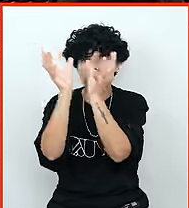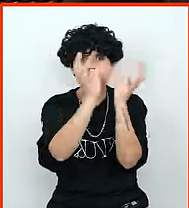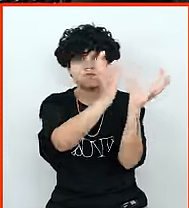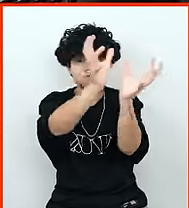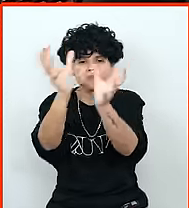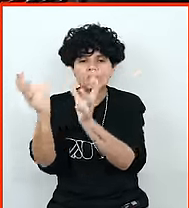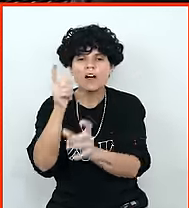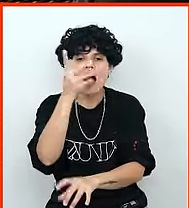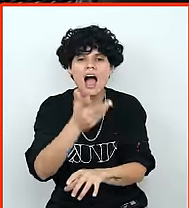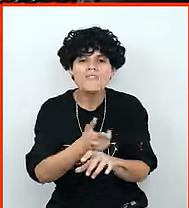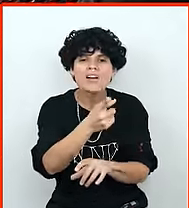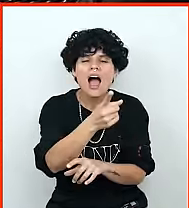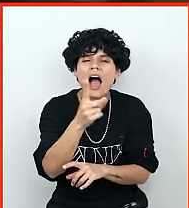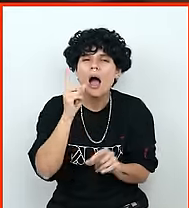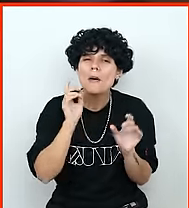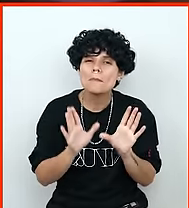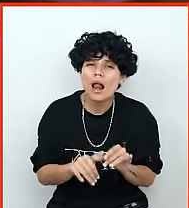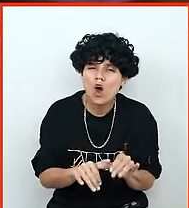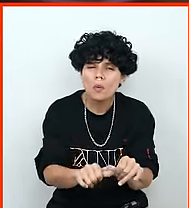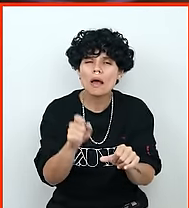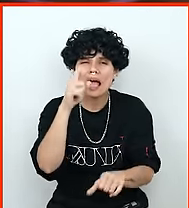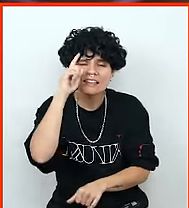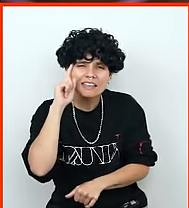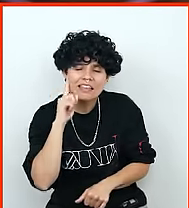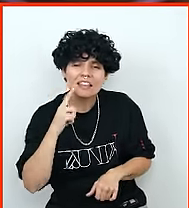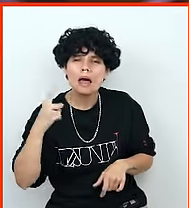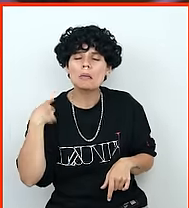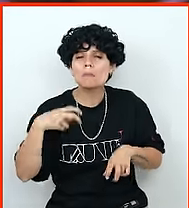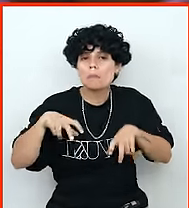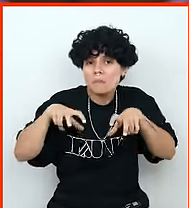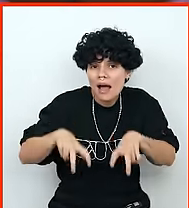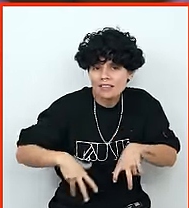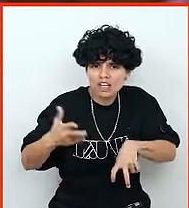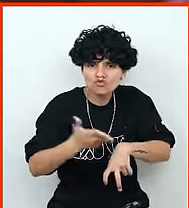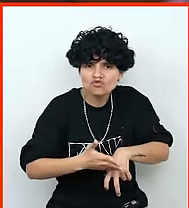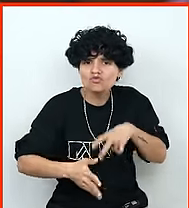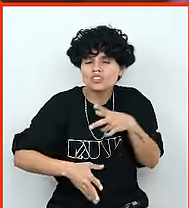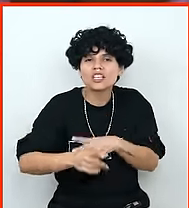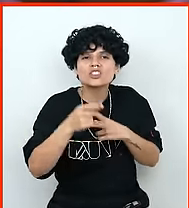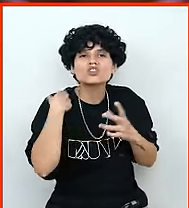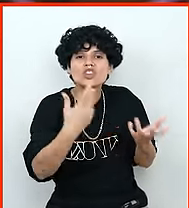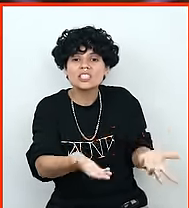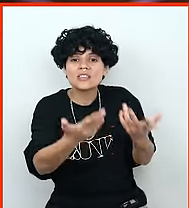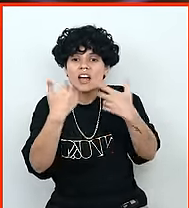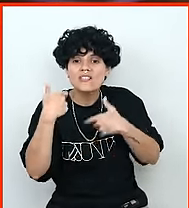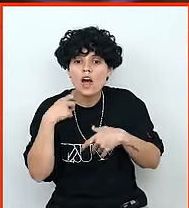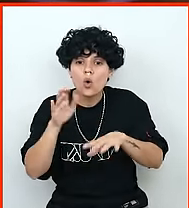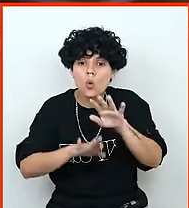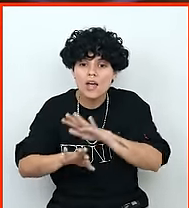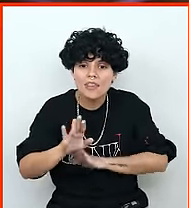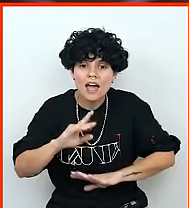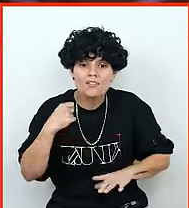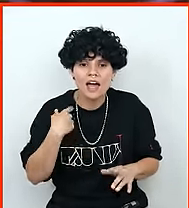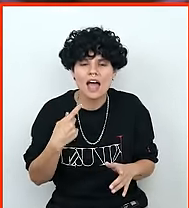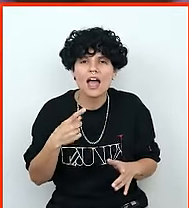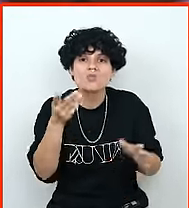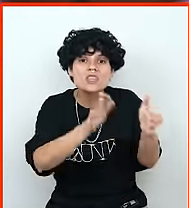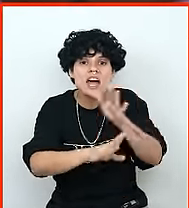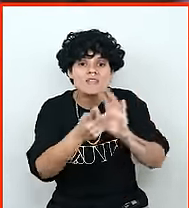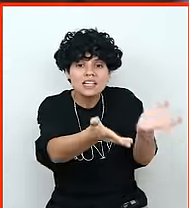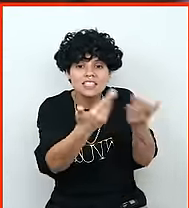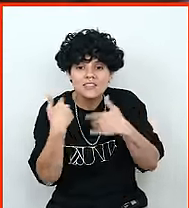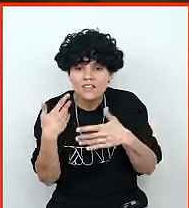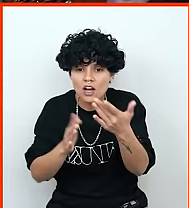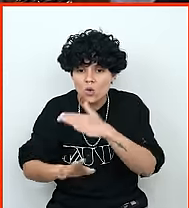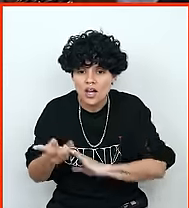¿cachai? Y ahí había muchas palomas que les faltaban como patas y cosas, ¿cachai? Entonces yo me las llevaba a la casa, pues, y las cuidaba, las metía en cajas de zapatos y en cajas de lado y las tenía todas